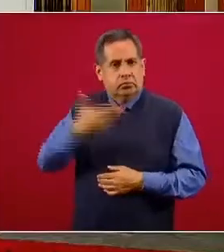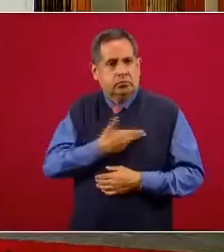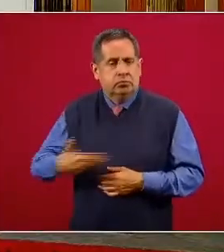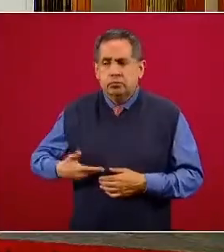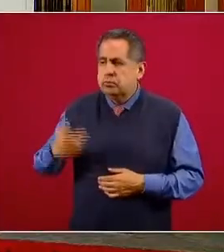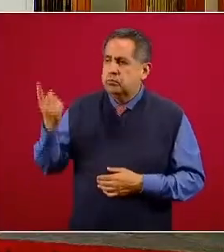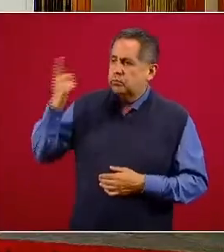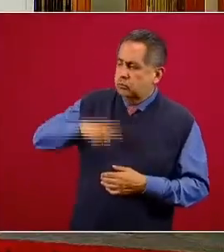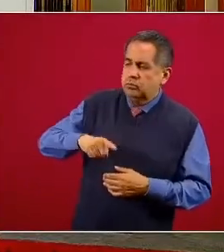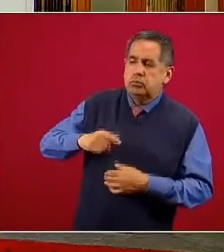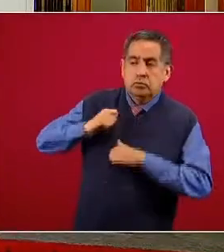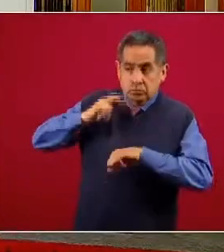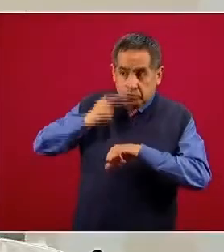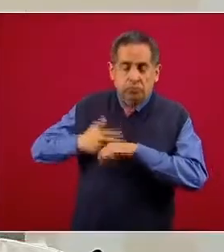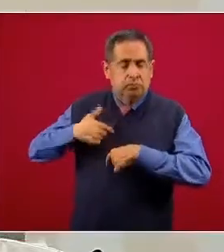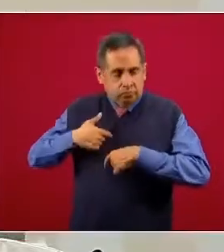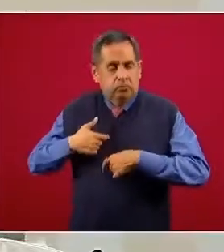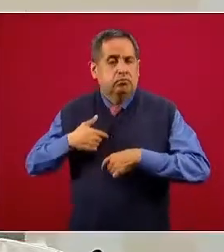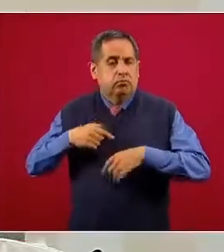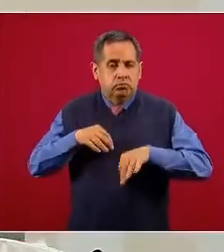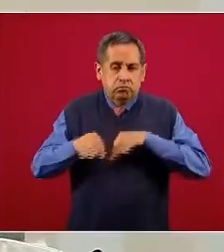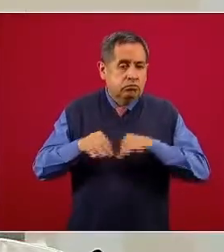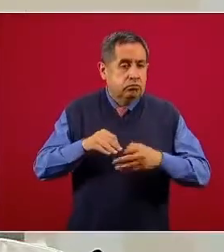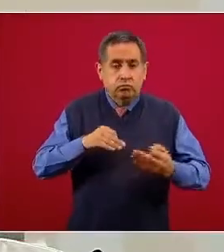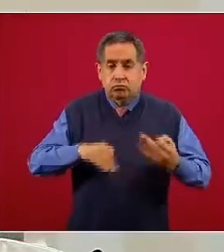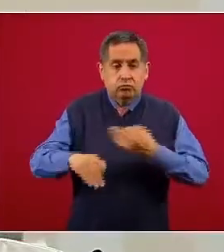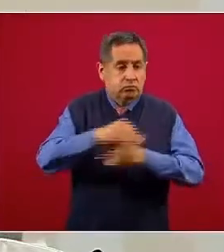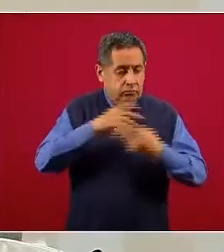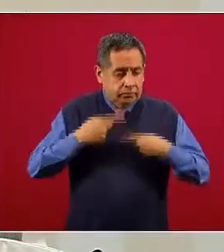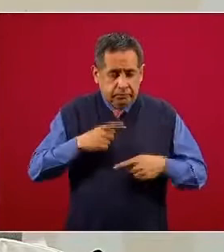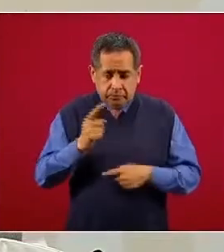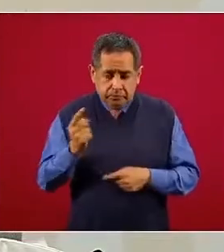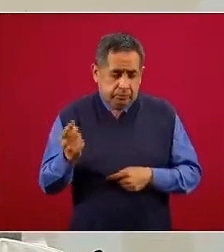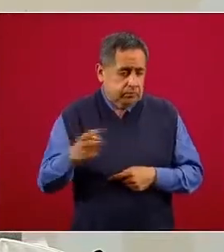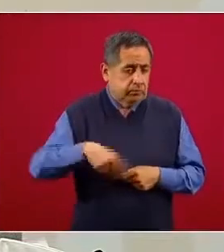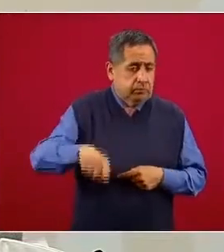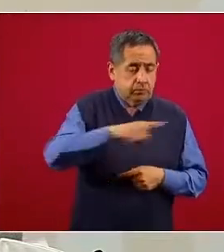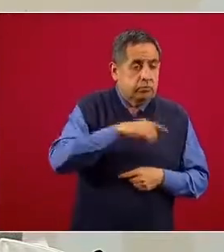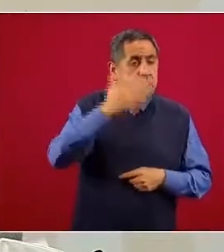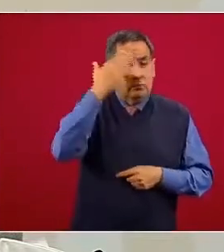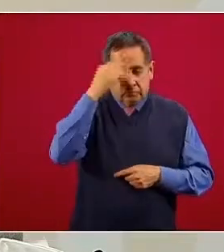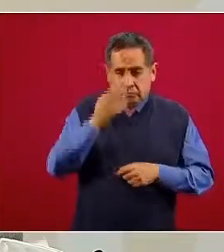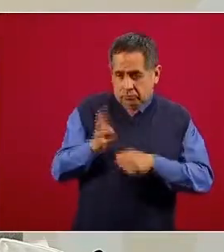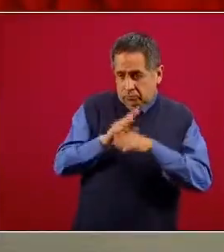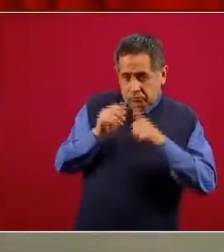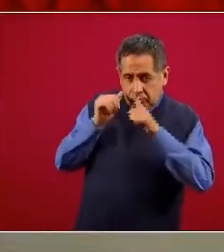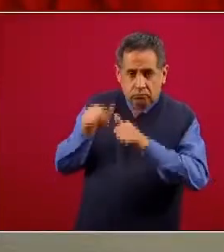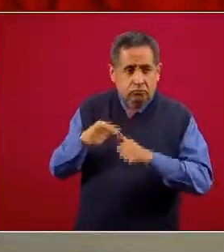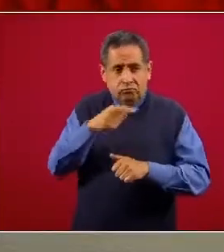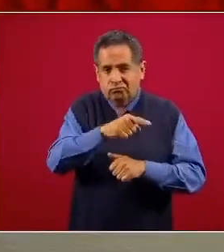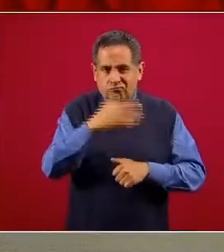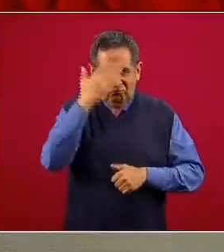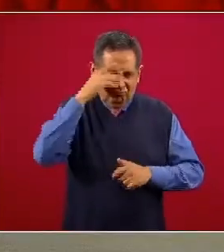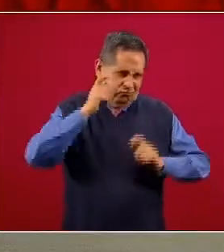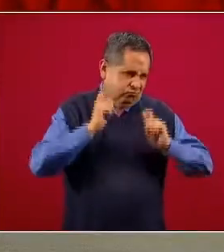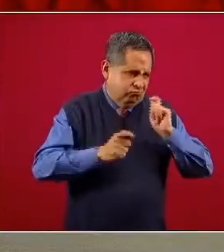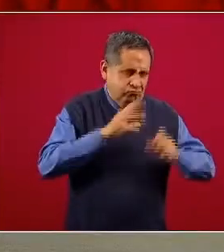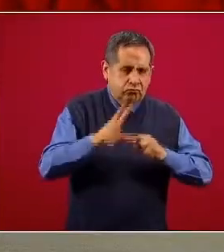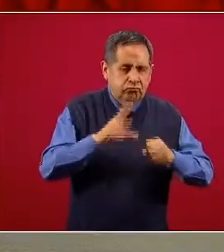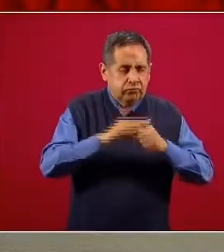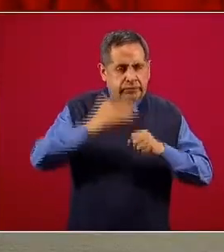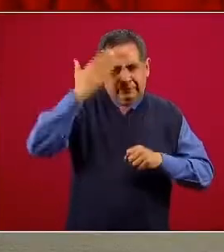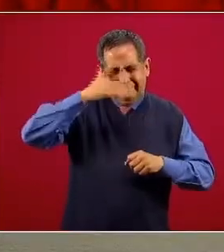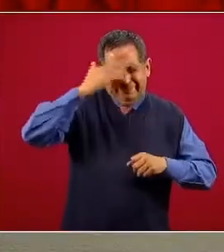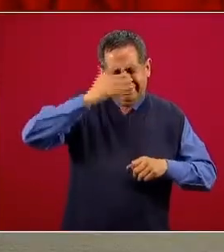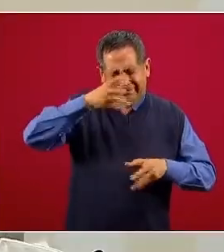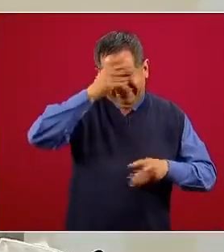la misión de poder garantizar que todo el recurso humano que atiende a un paciente COVID esté correctamente